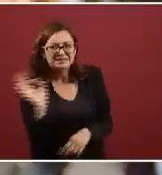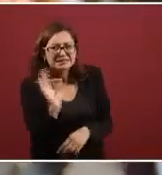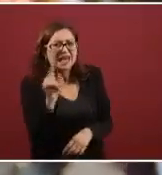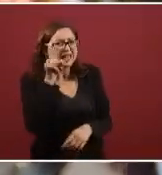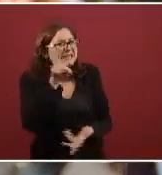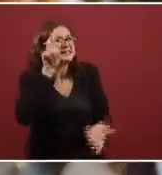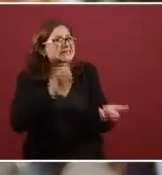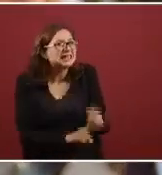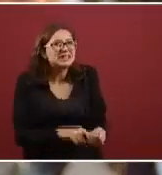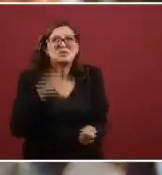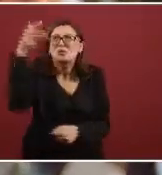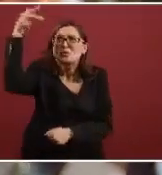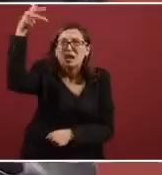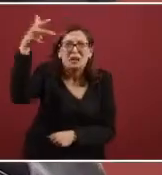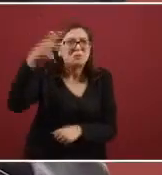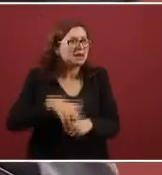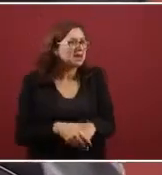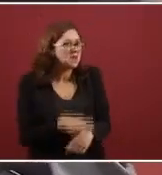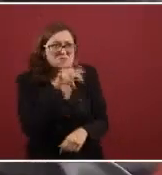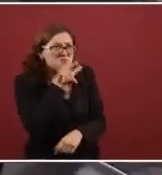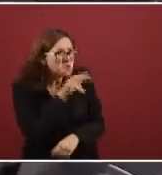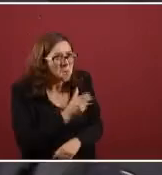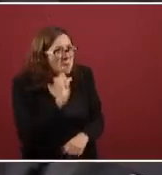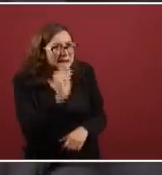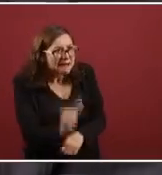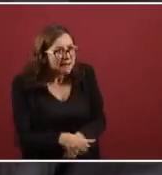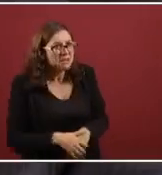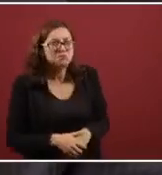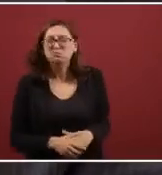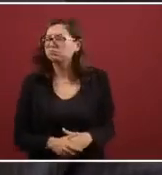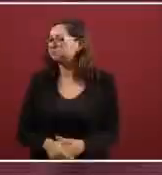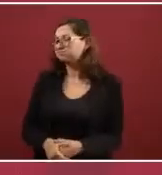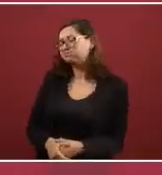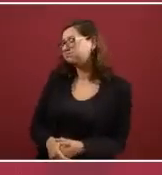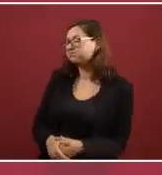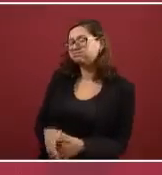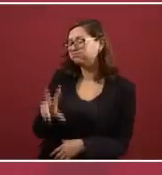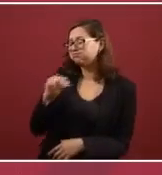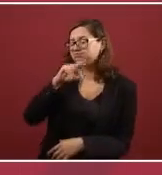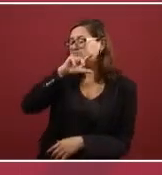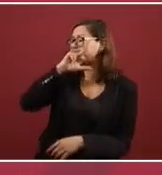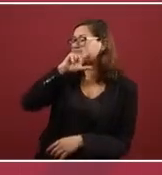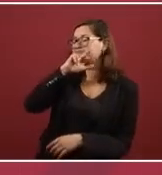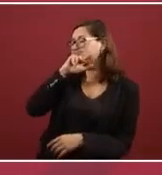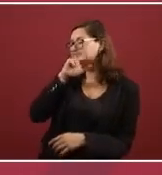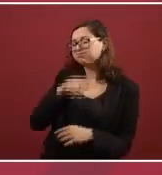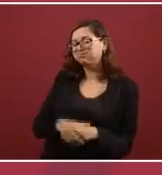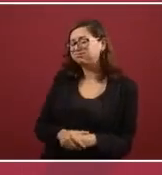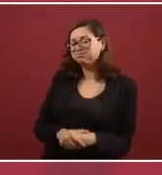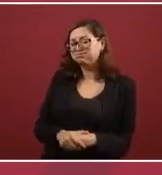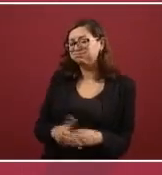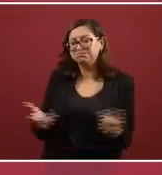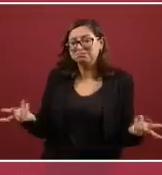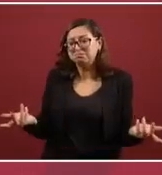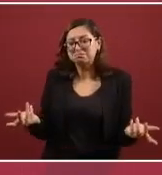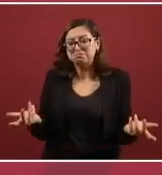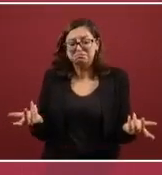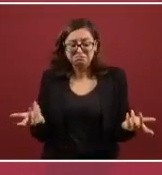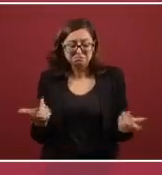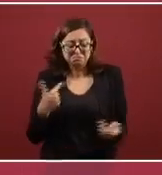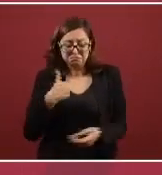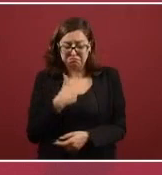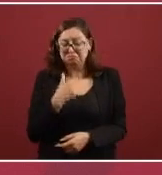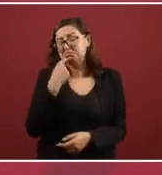una cámara? No, y lo que hay que procurar es denunciar